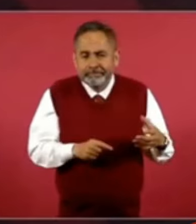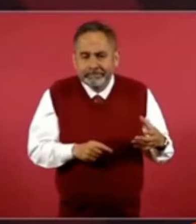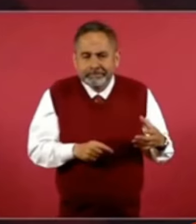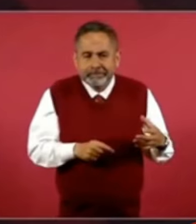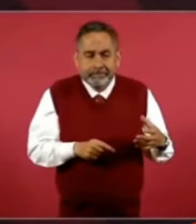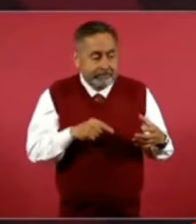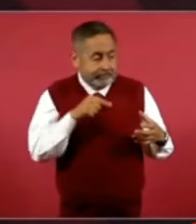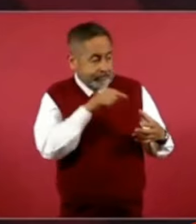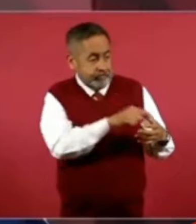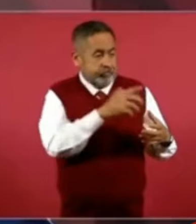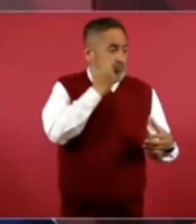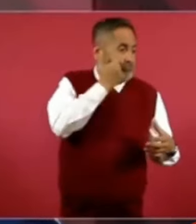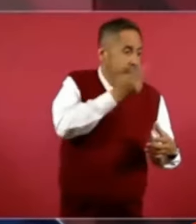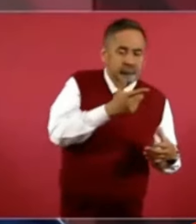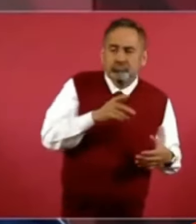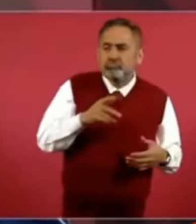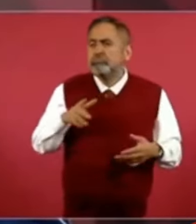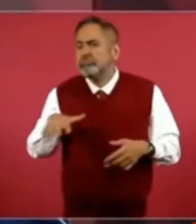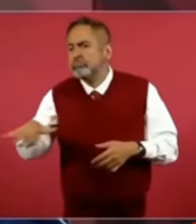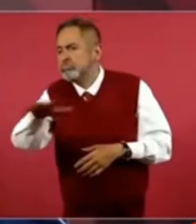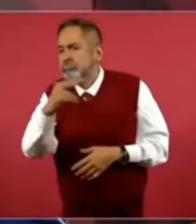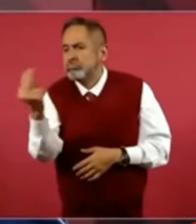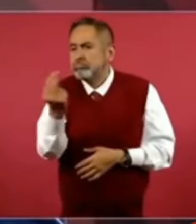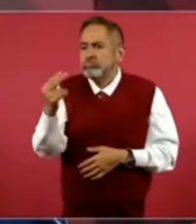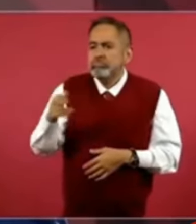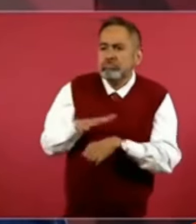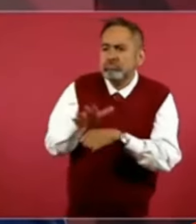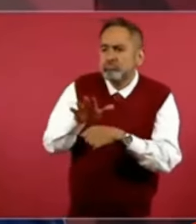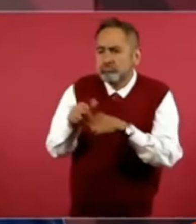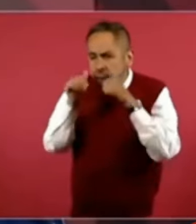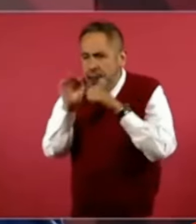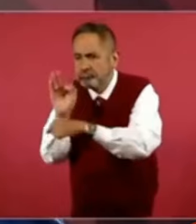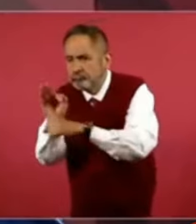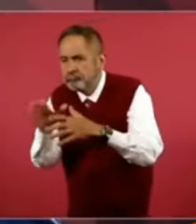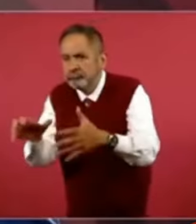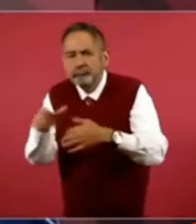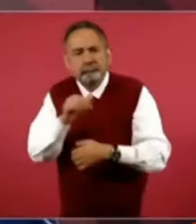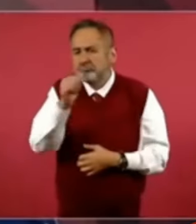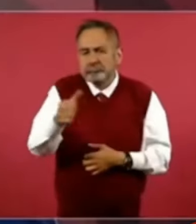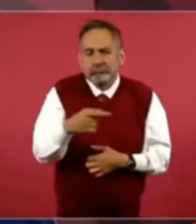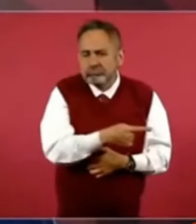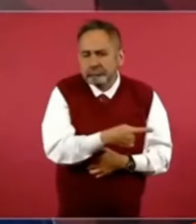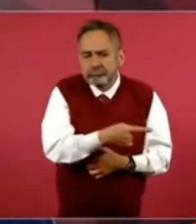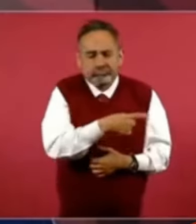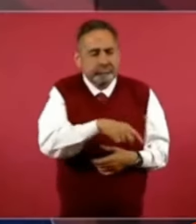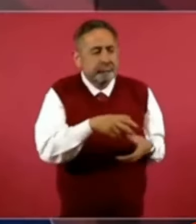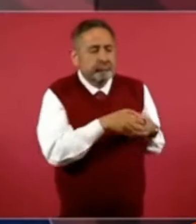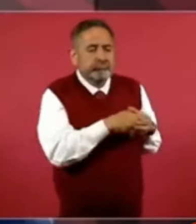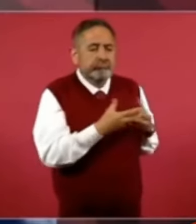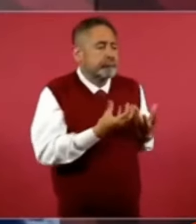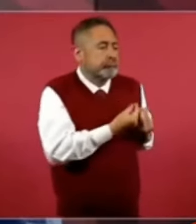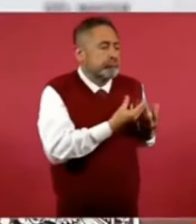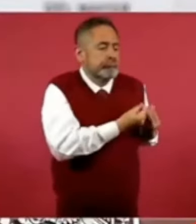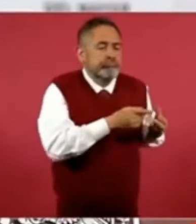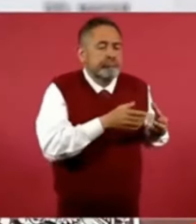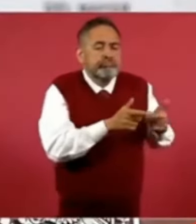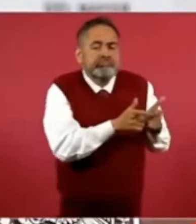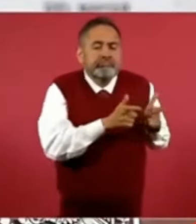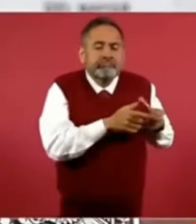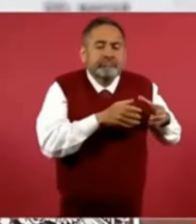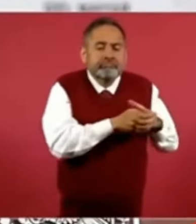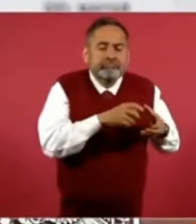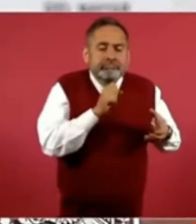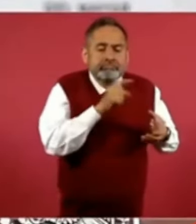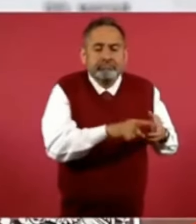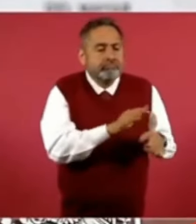buscan el interés general, el interés del pueblo, en este caso el bienestar